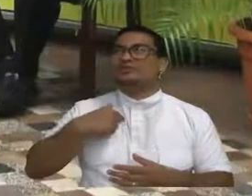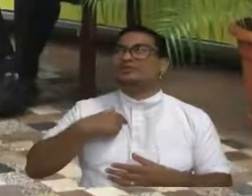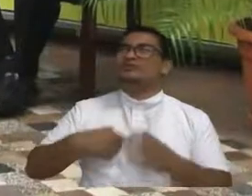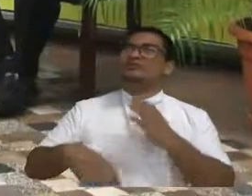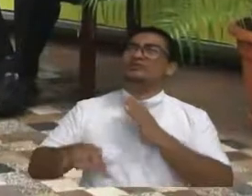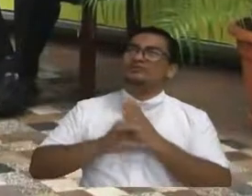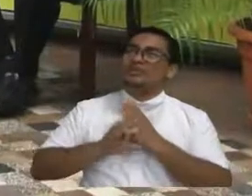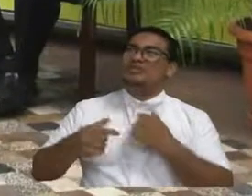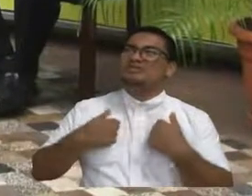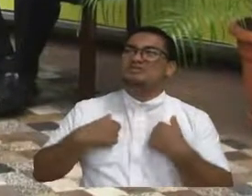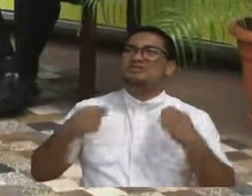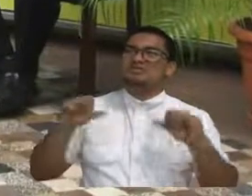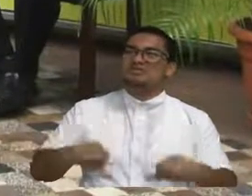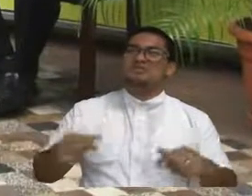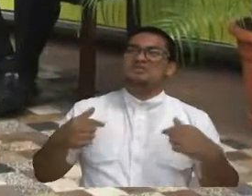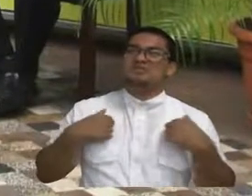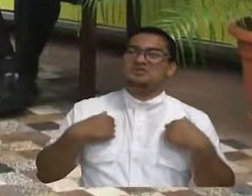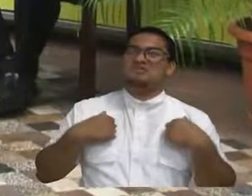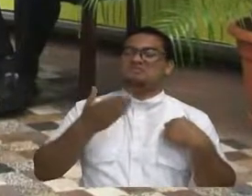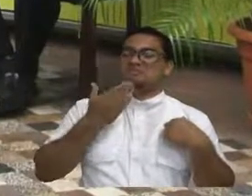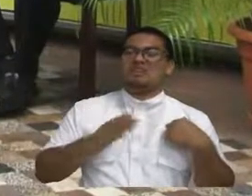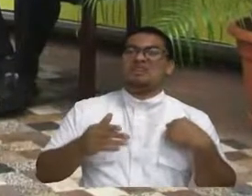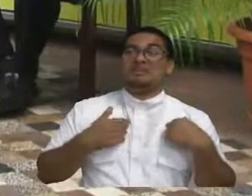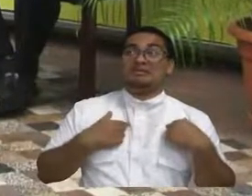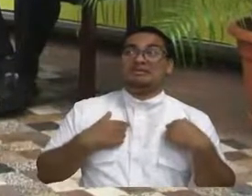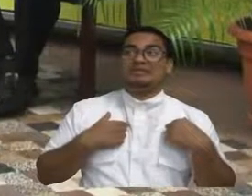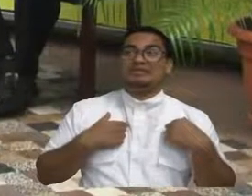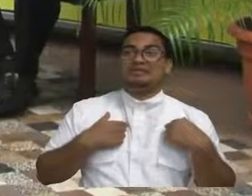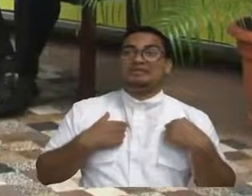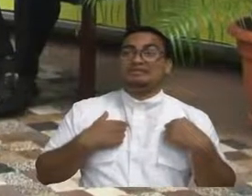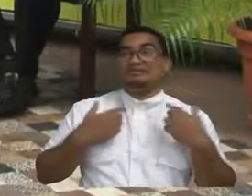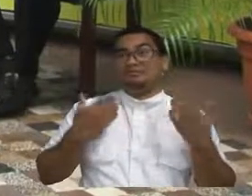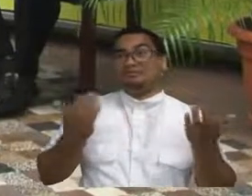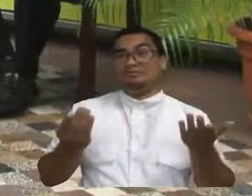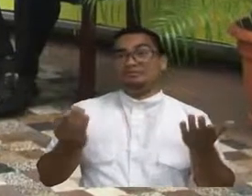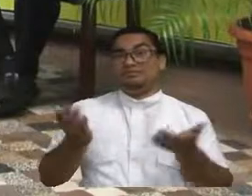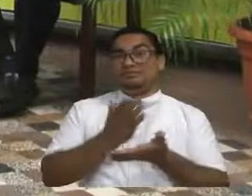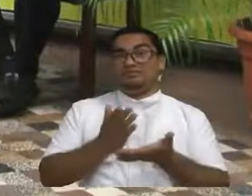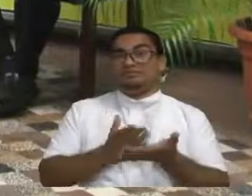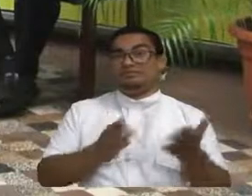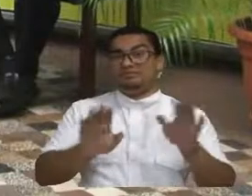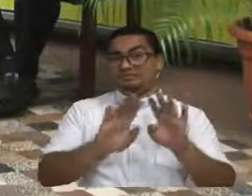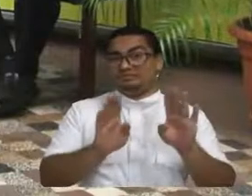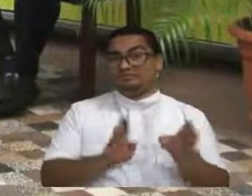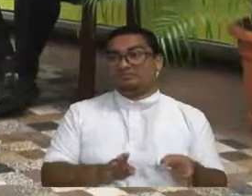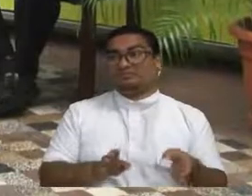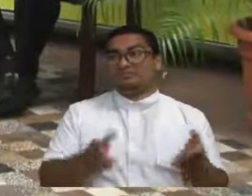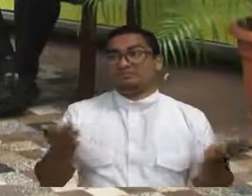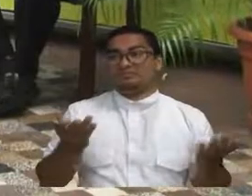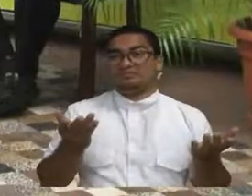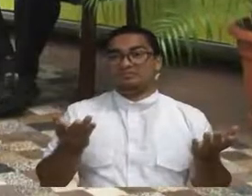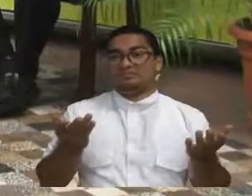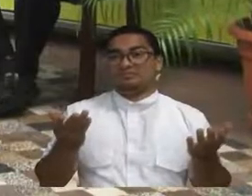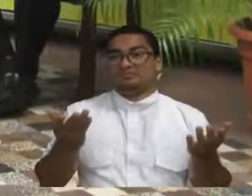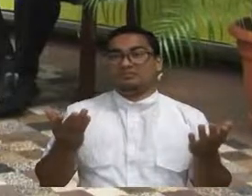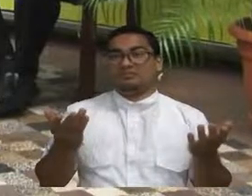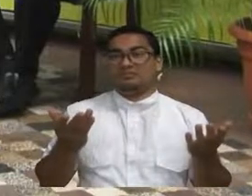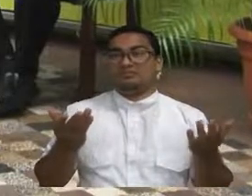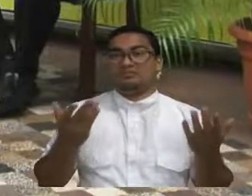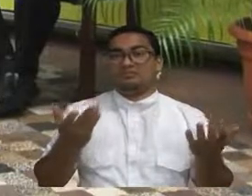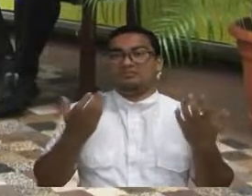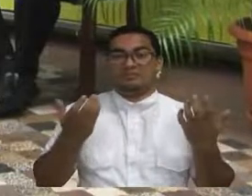de que no vale, de minusvalía, ¿verdad? Disminución del deseo, del placer por ir a hacer cosas